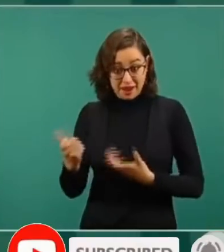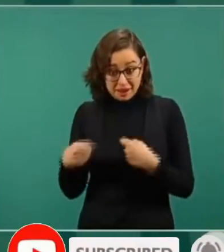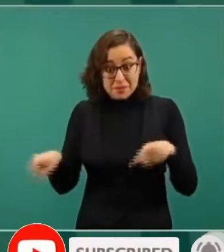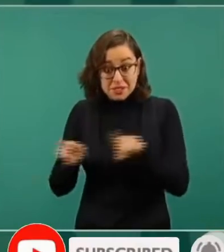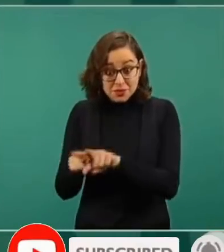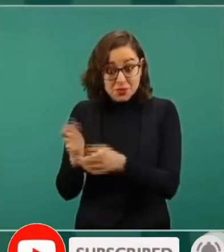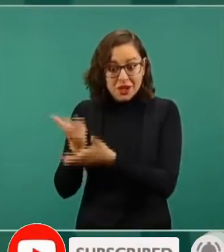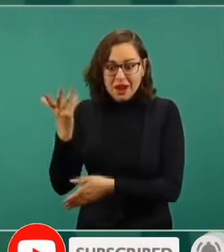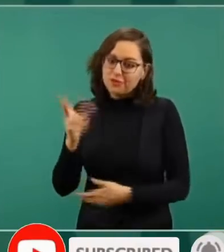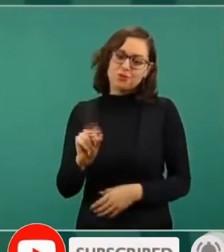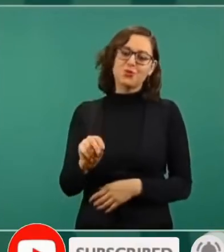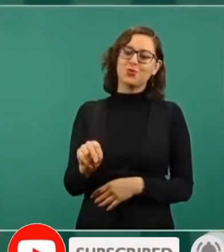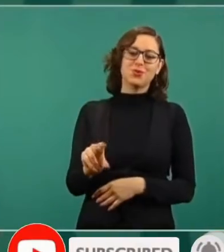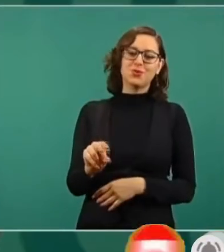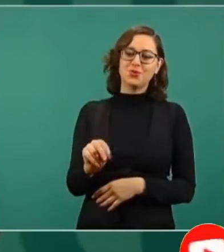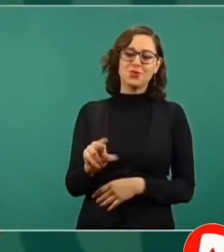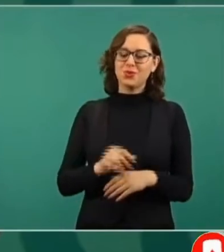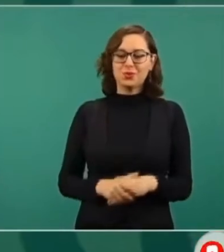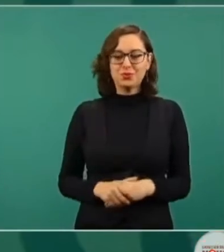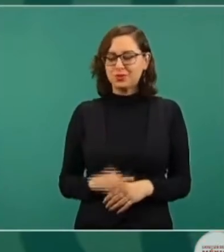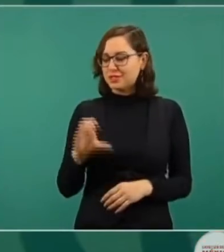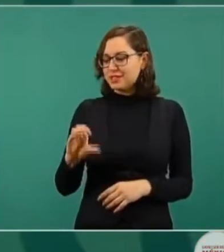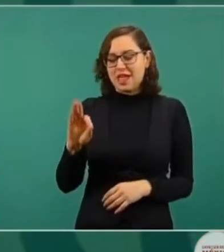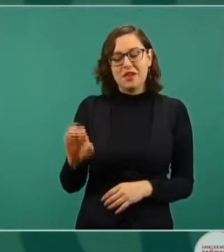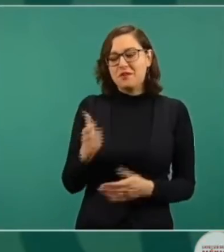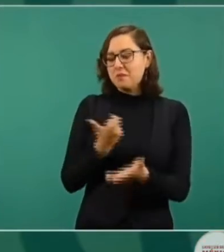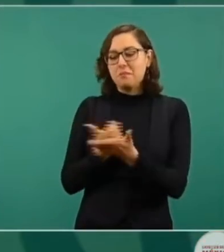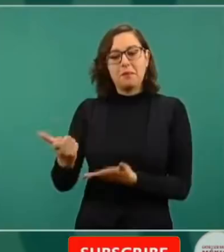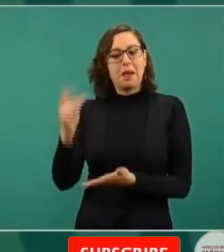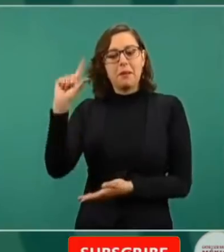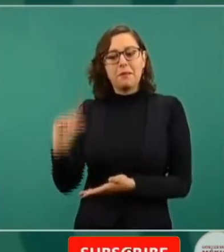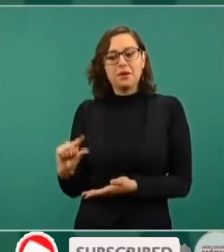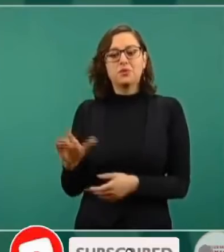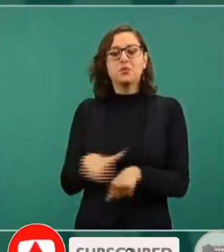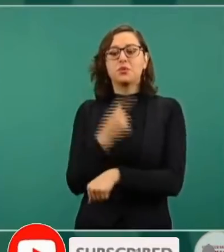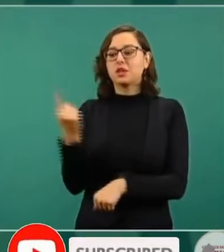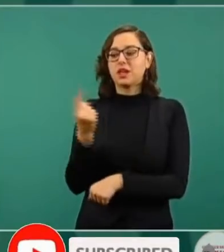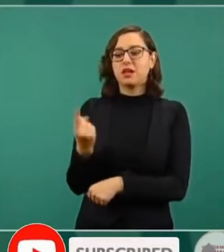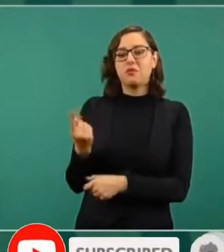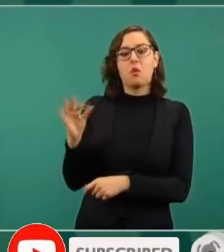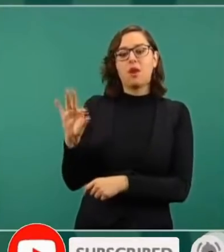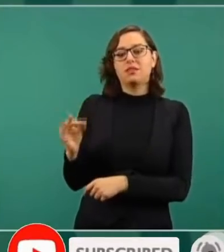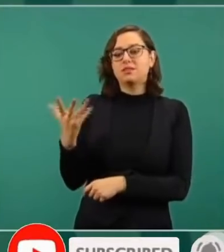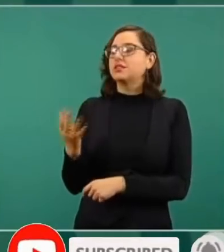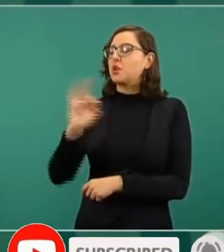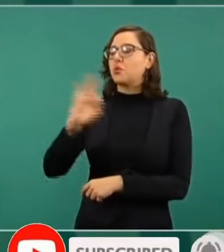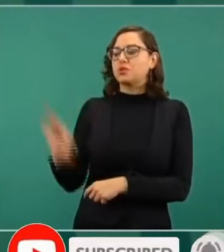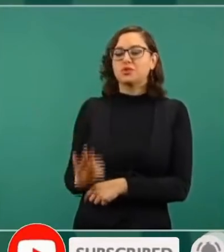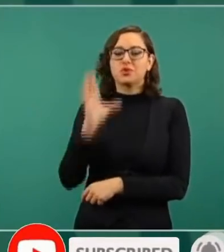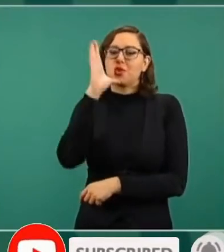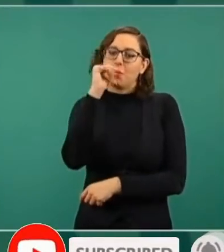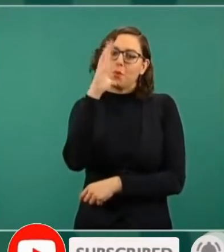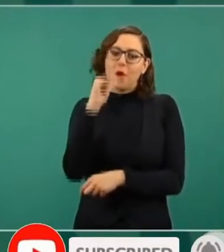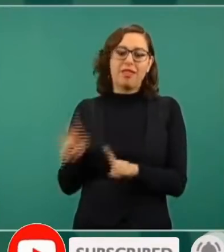caro porque no son despachadas la mitad de nuestras centrales. Entonces, beneficio, enormes